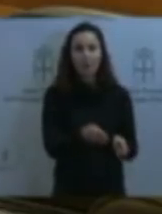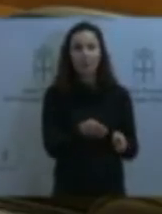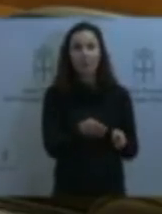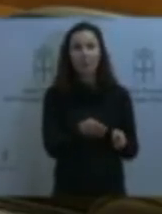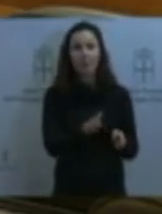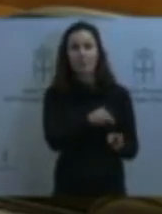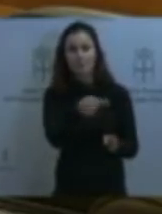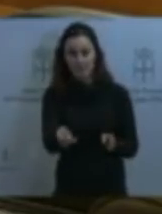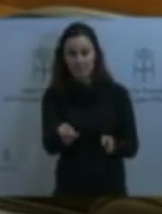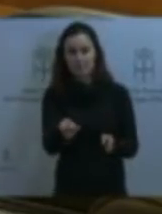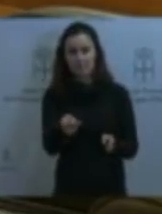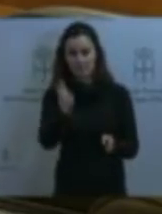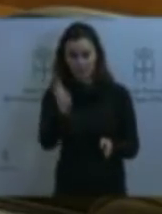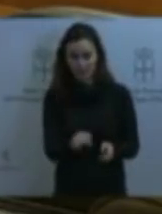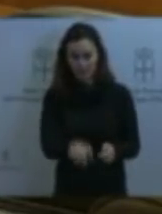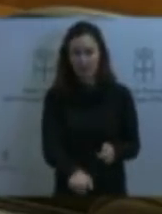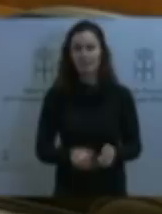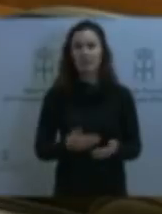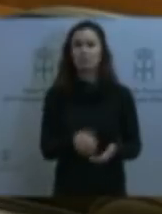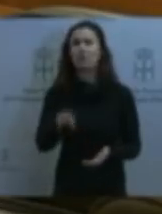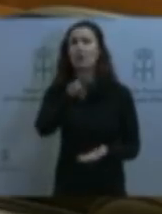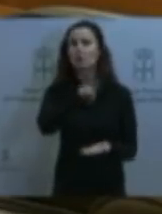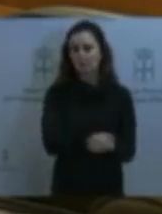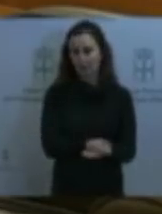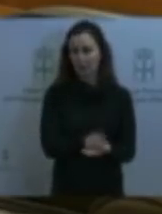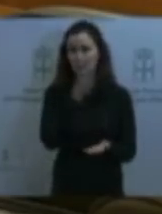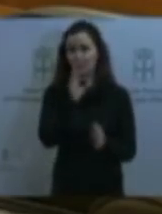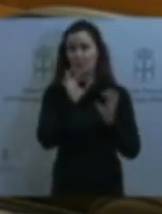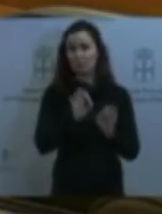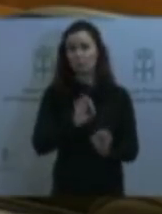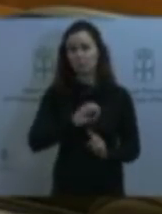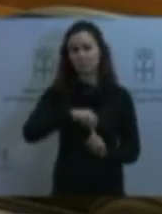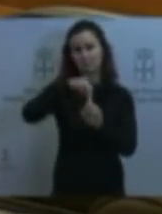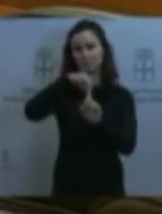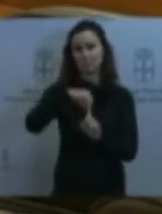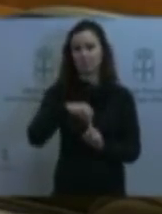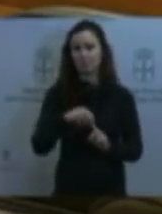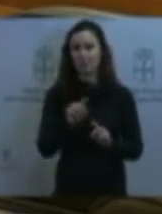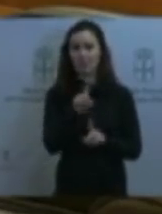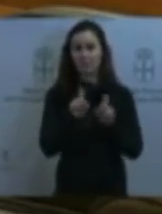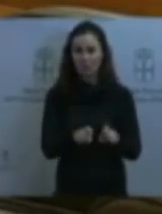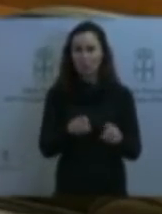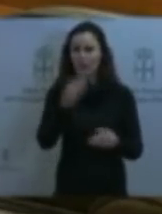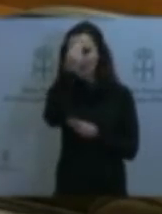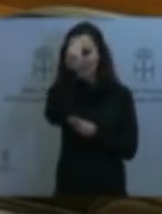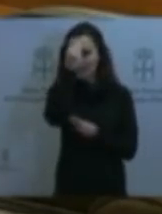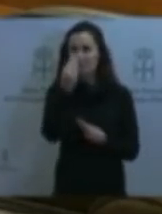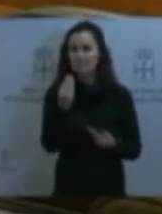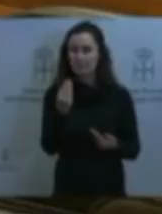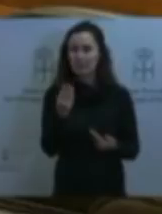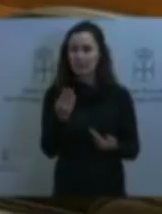Insisto en el concepto central de la pregunta. ¿Usted cree que es satisfactorio? ¿Usted cree que es de recibo